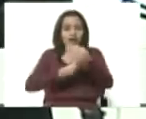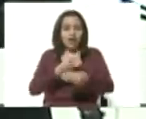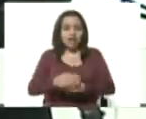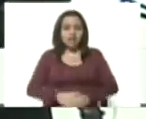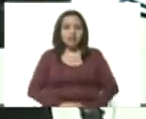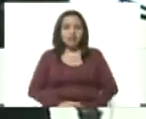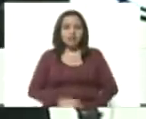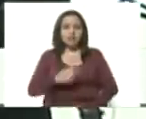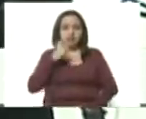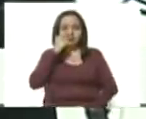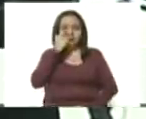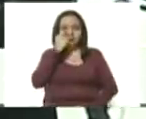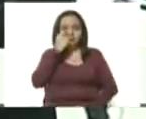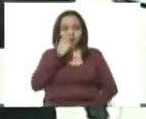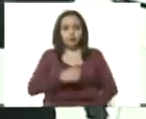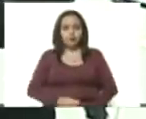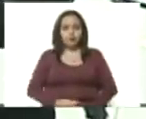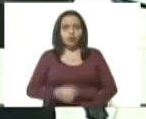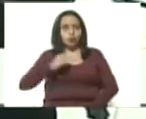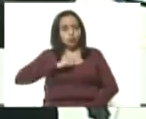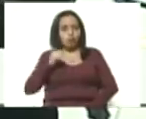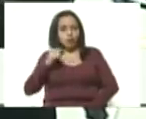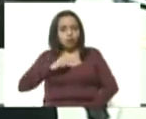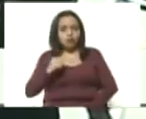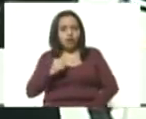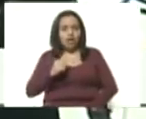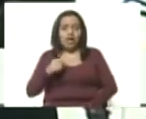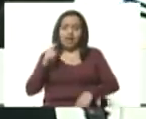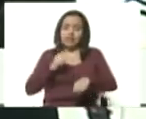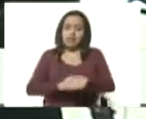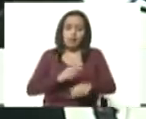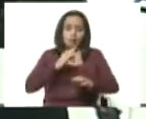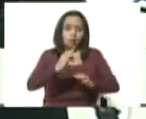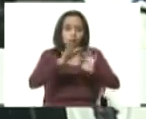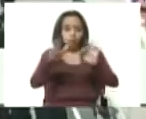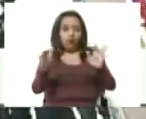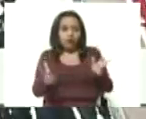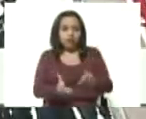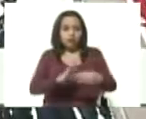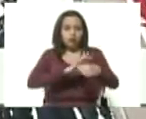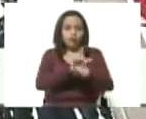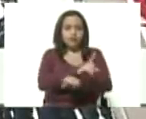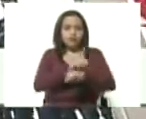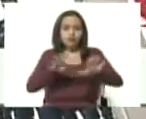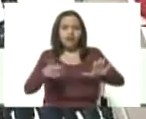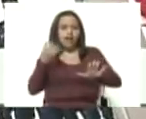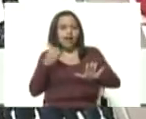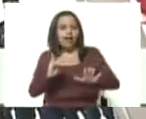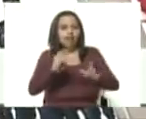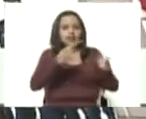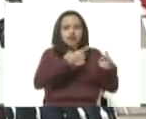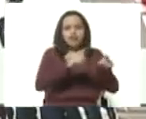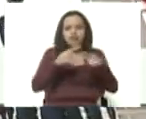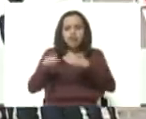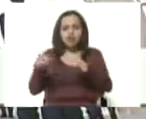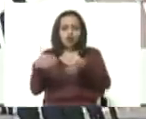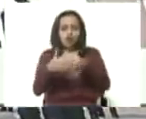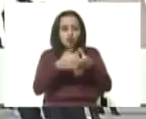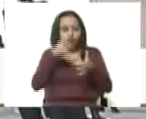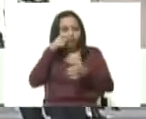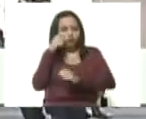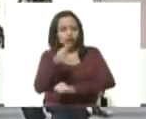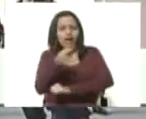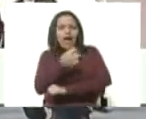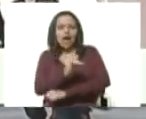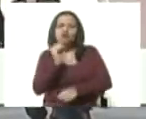los efectivos uniformados. En medio de la pandemia contra el COVID-19, los distintos organismos de seguridad han jugado